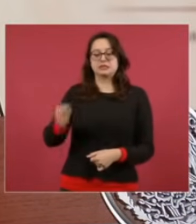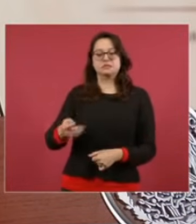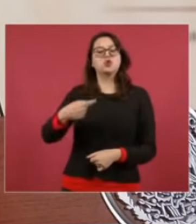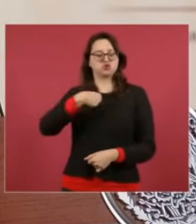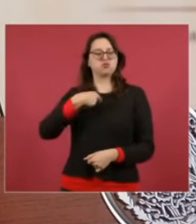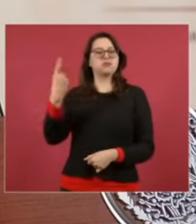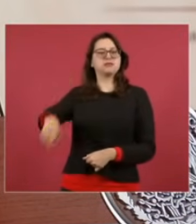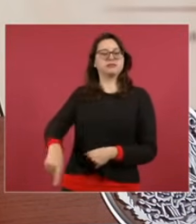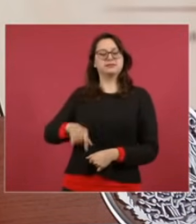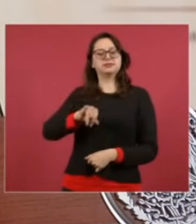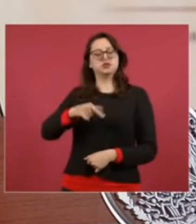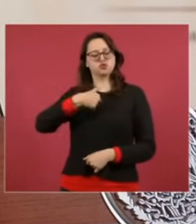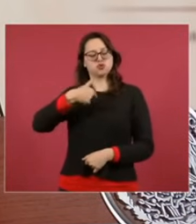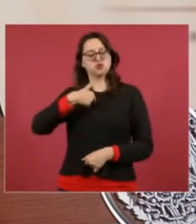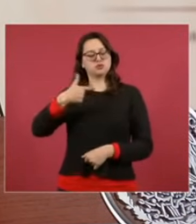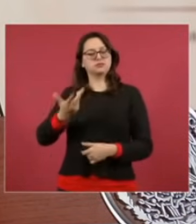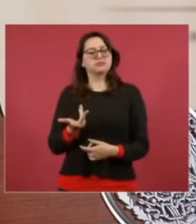dice: yo fui el responsable.